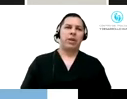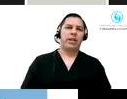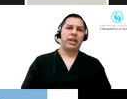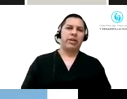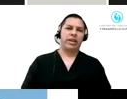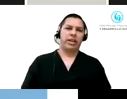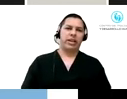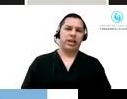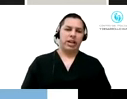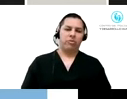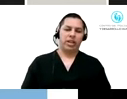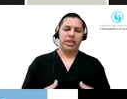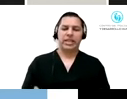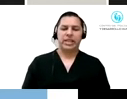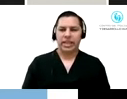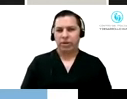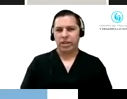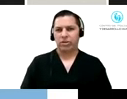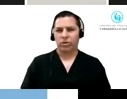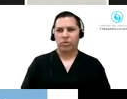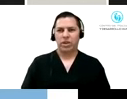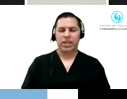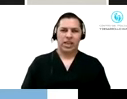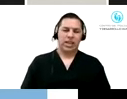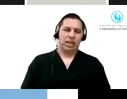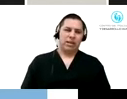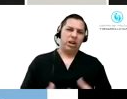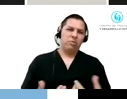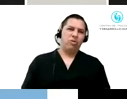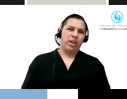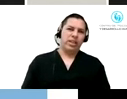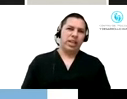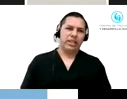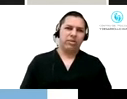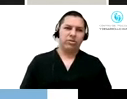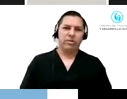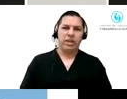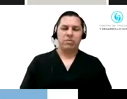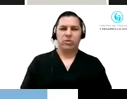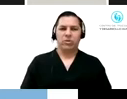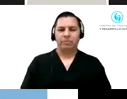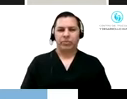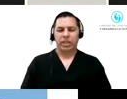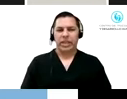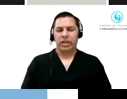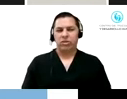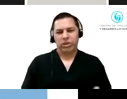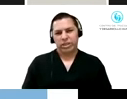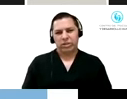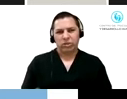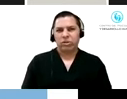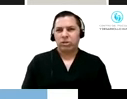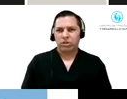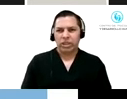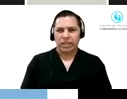ola planteaba de que las mujeres querían ser iguales que los hombres, pero las mujeres del segundo feminismo dijeron, no,